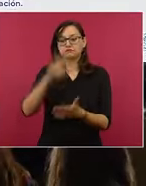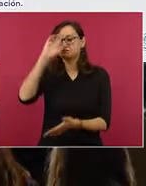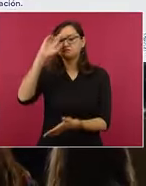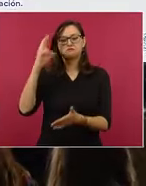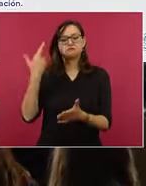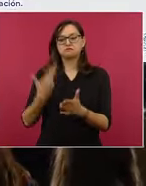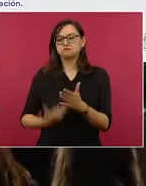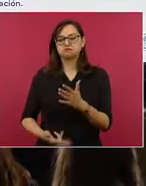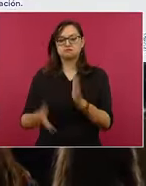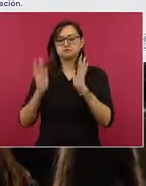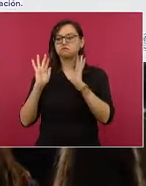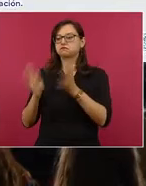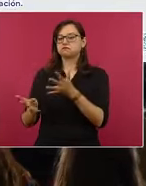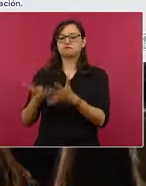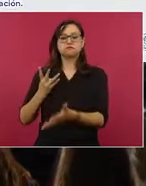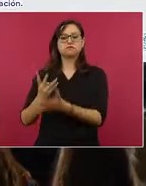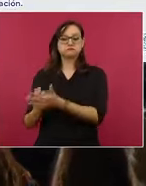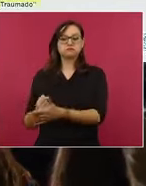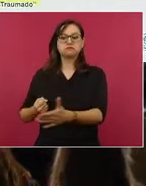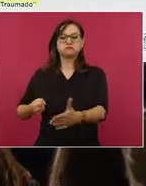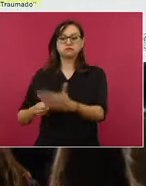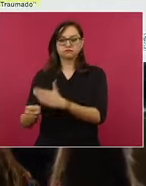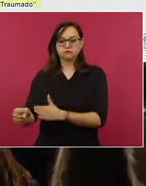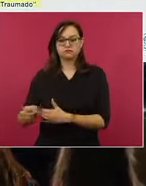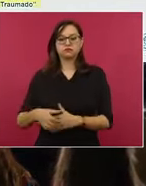reclusorio. También… Adelante.